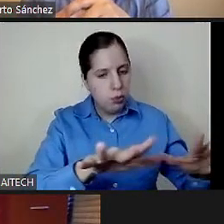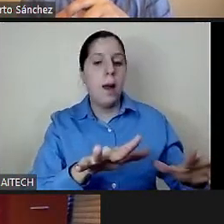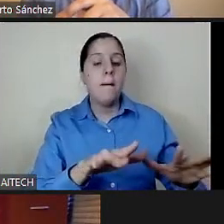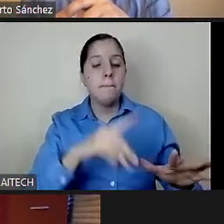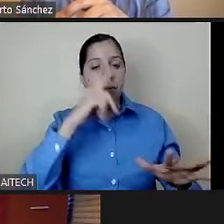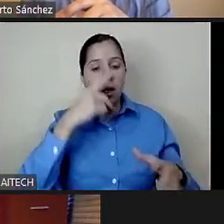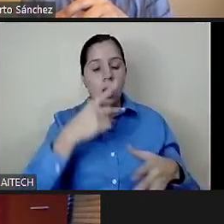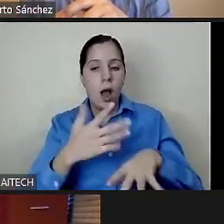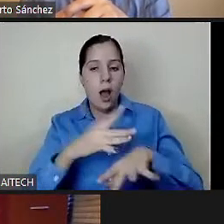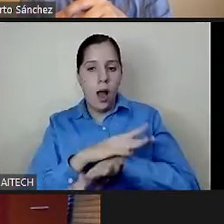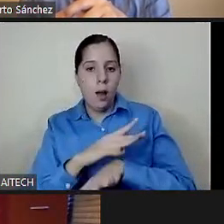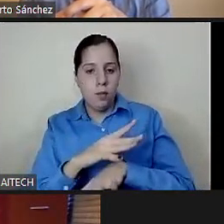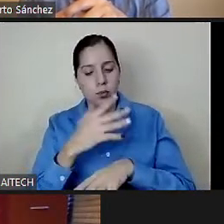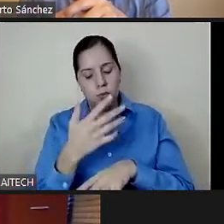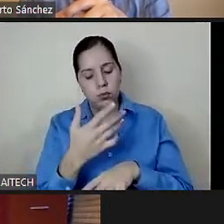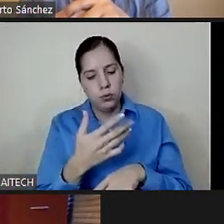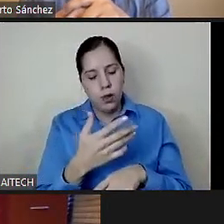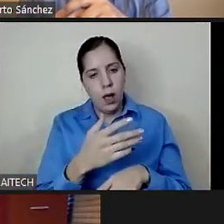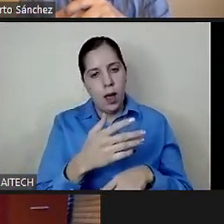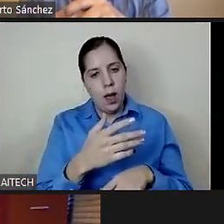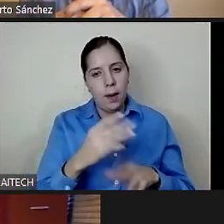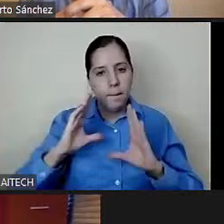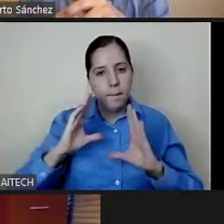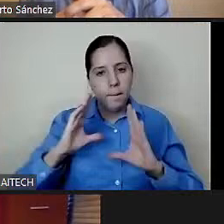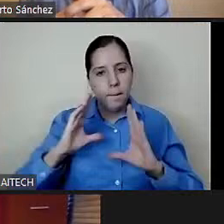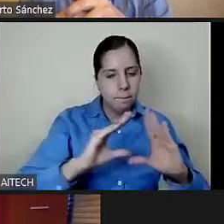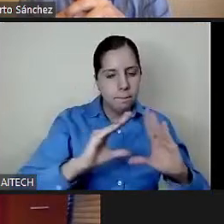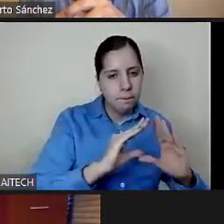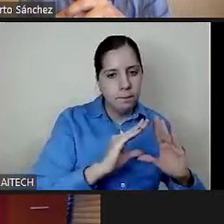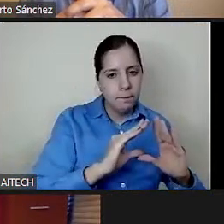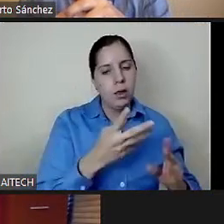Cívica, Participación Ciudadana y Capacitación 2021.